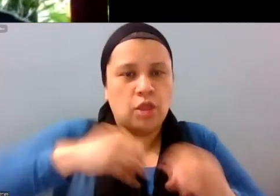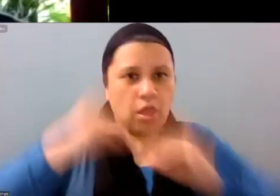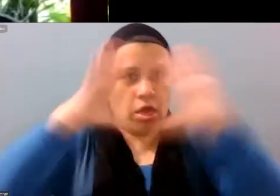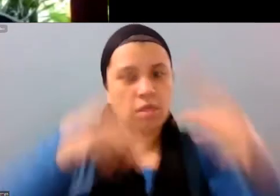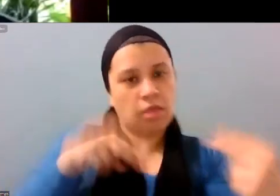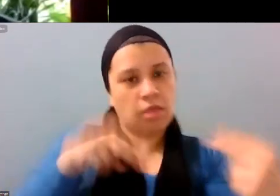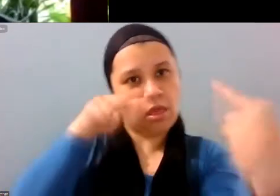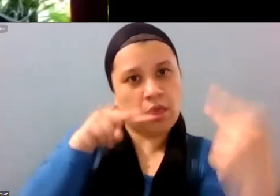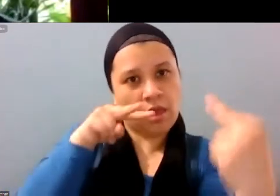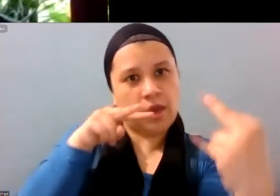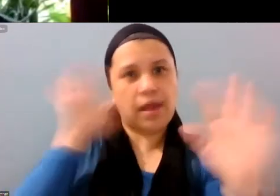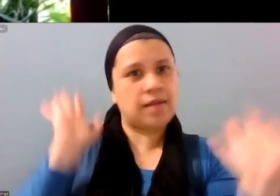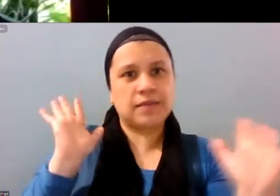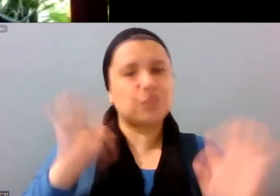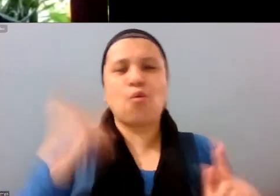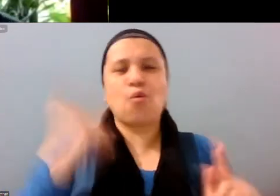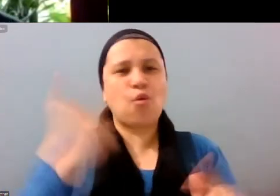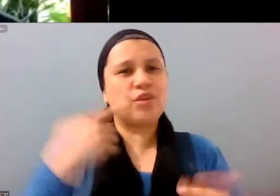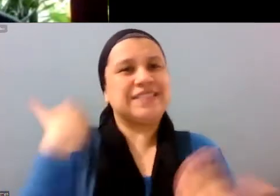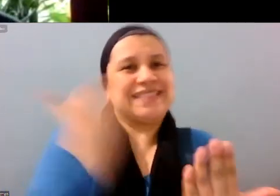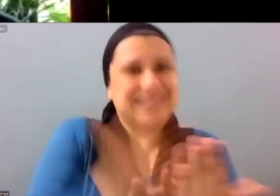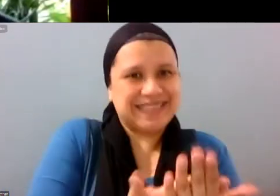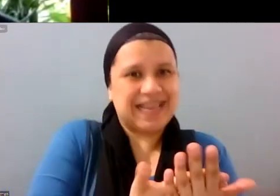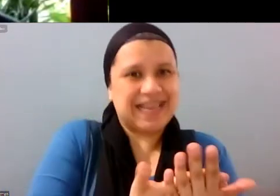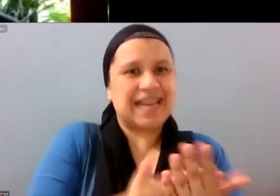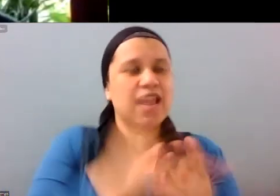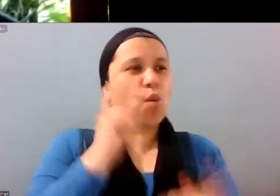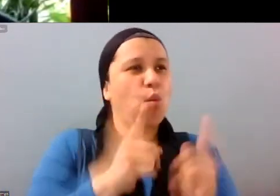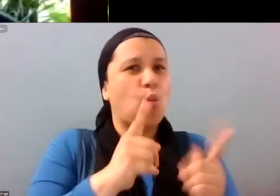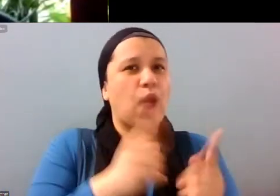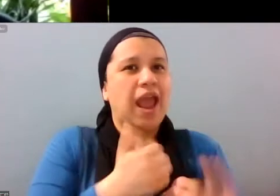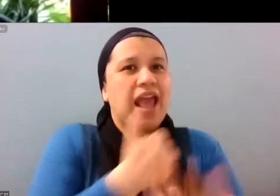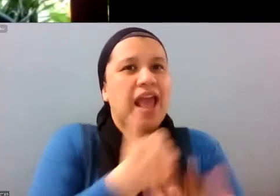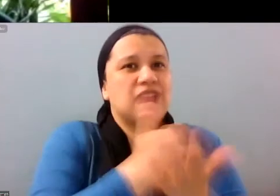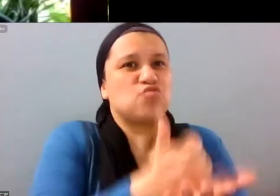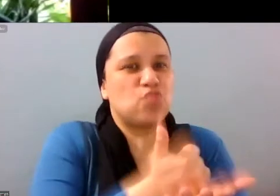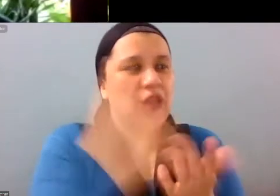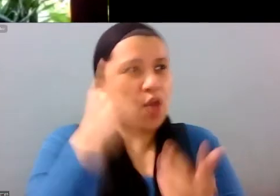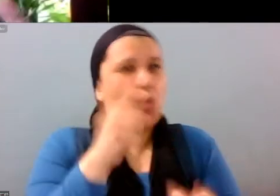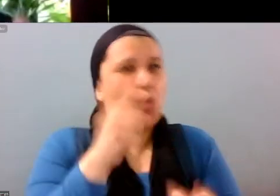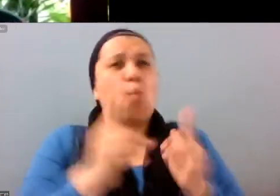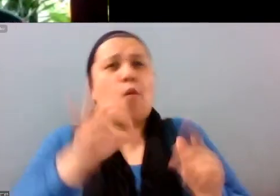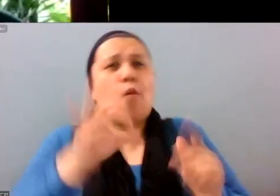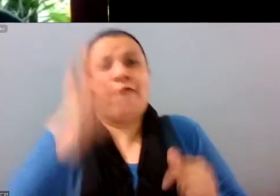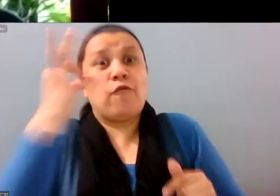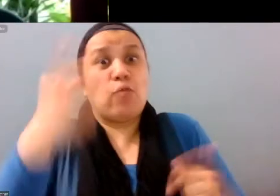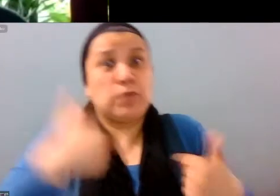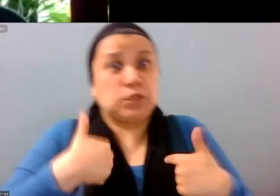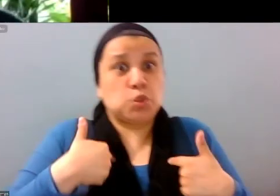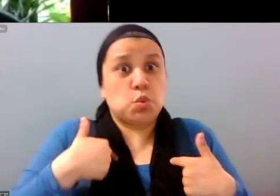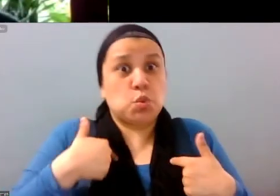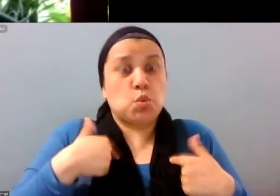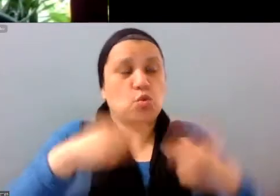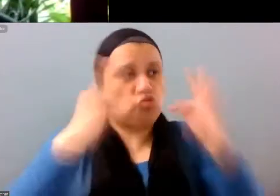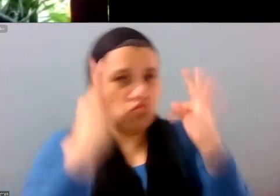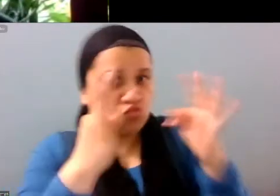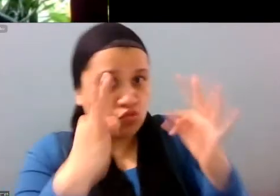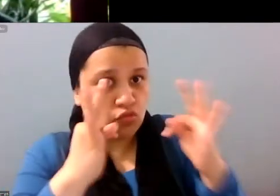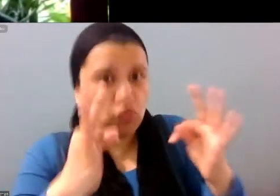y de dar apoyos emancipadores qué insumo puede dar esa videotutoría o ese